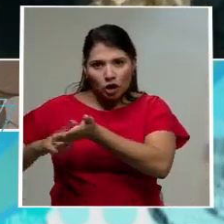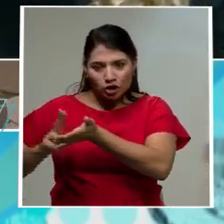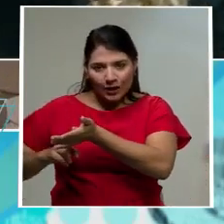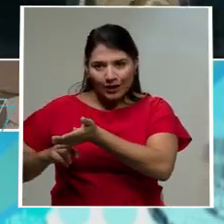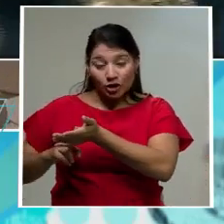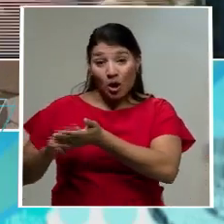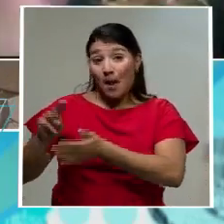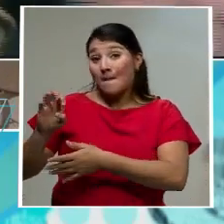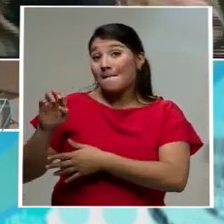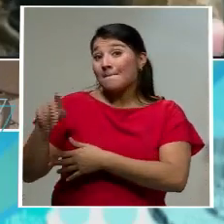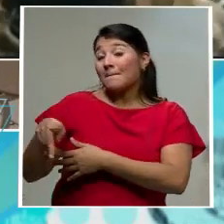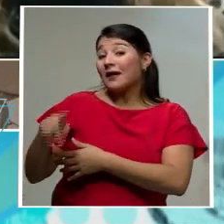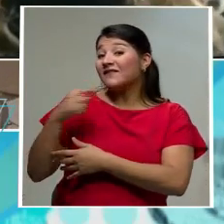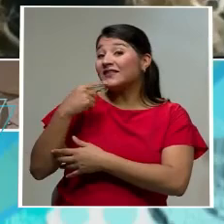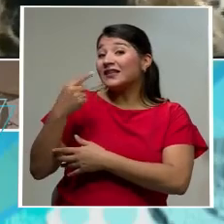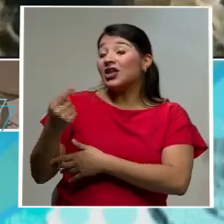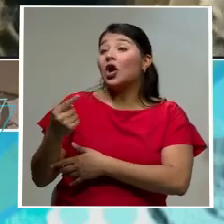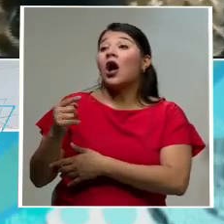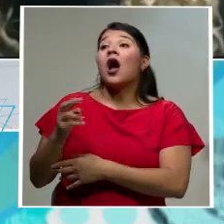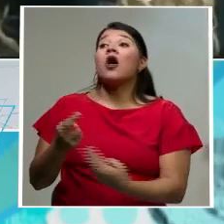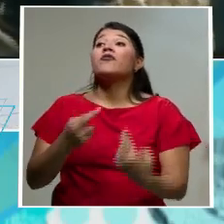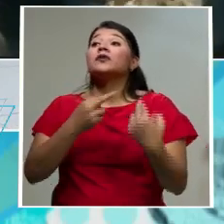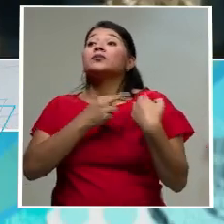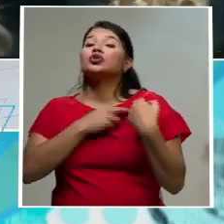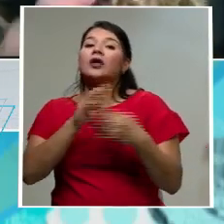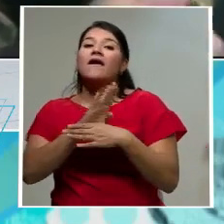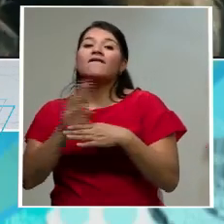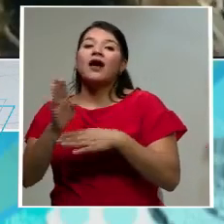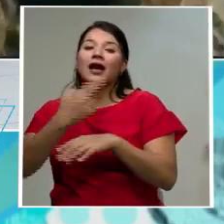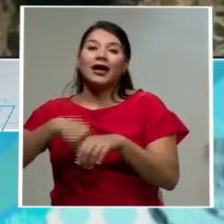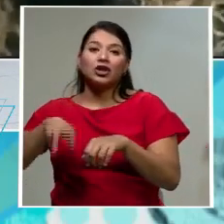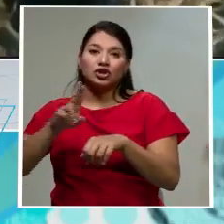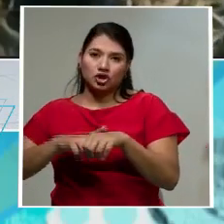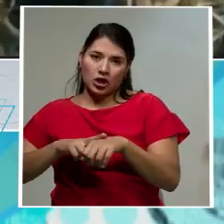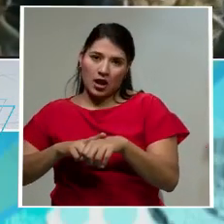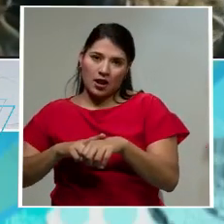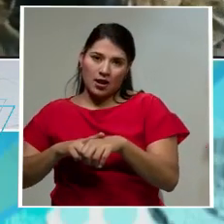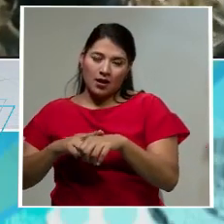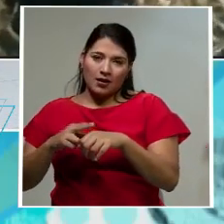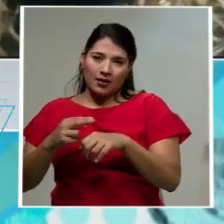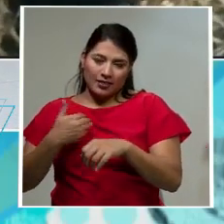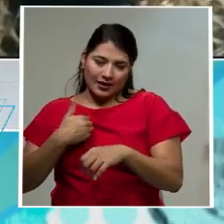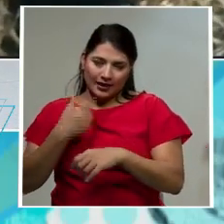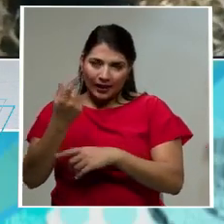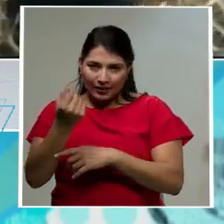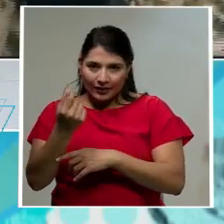decía que era responsabilidad del Banco Nacional, que es el fiduciario, ¿verdad? Que es el